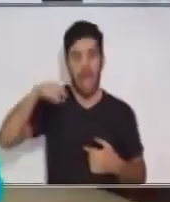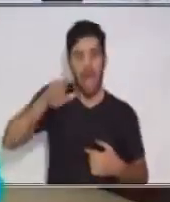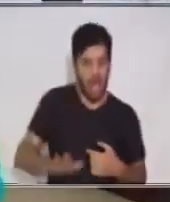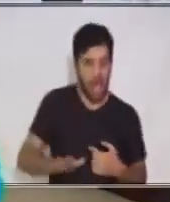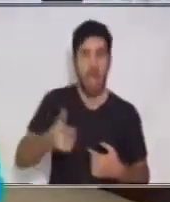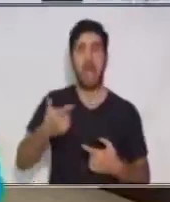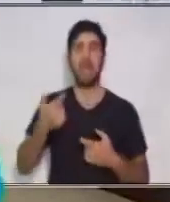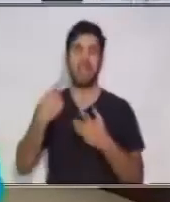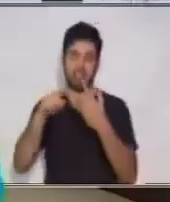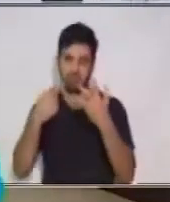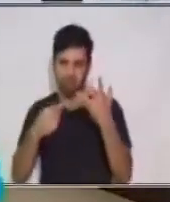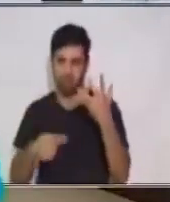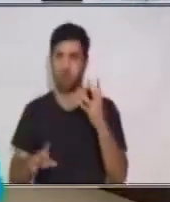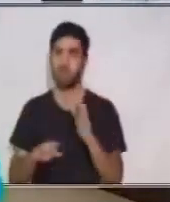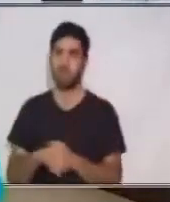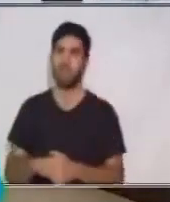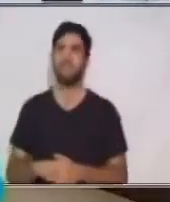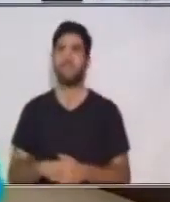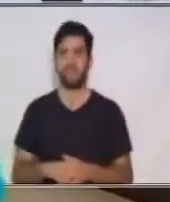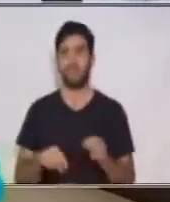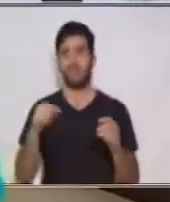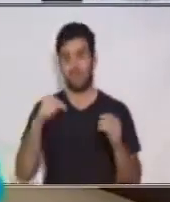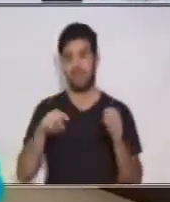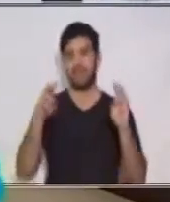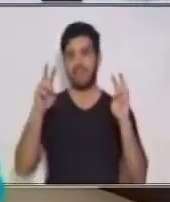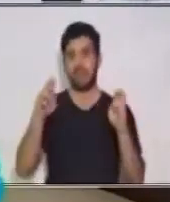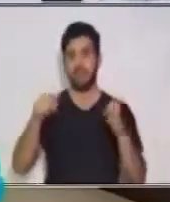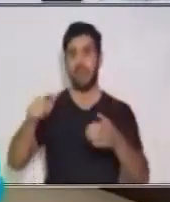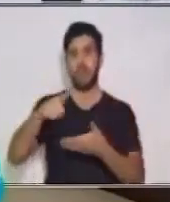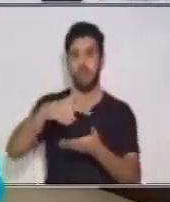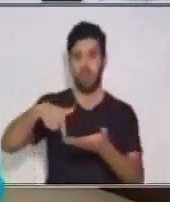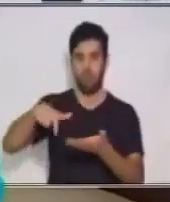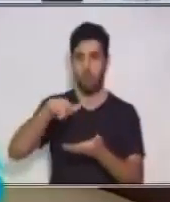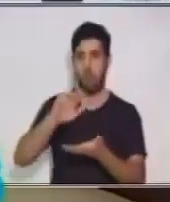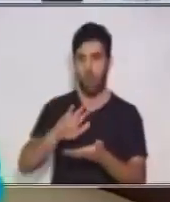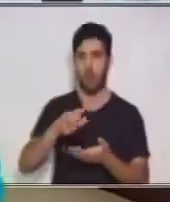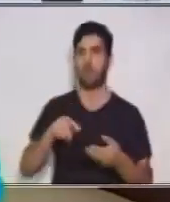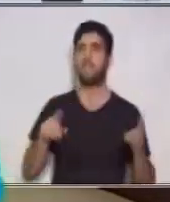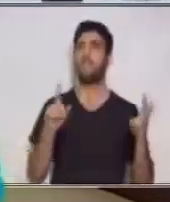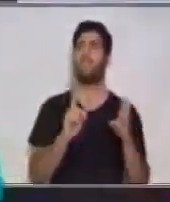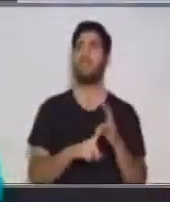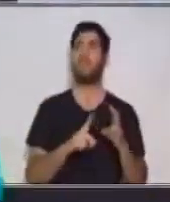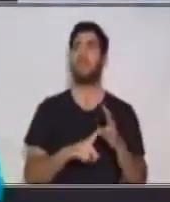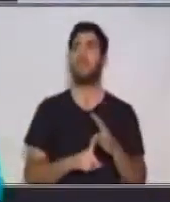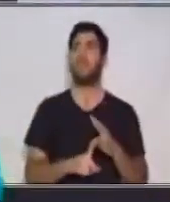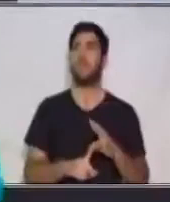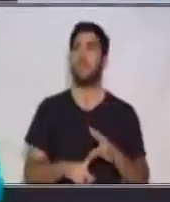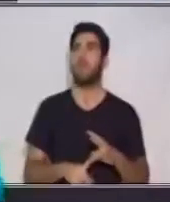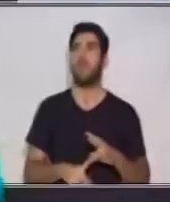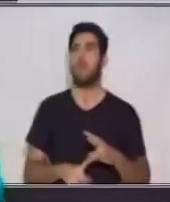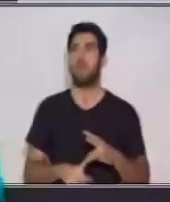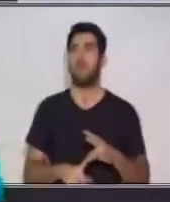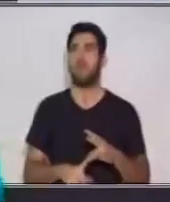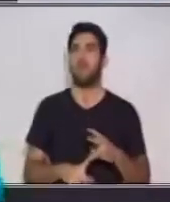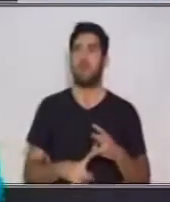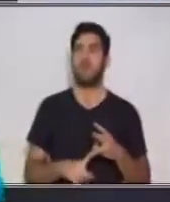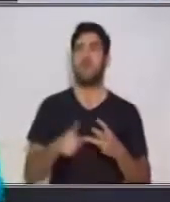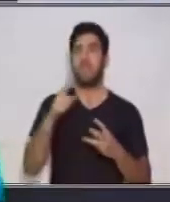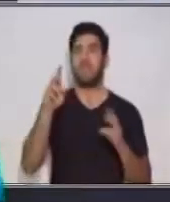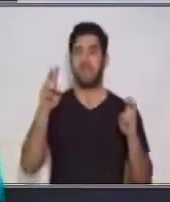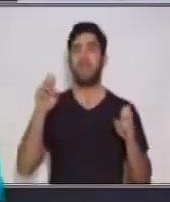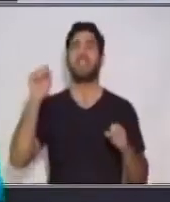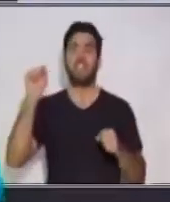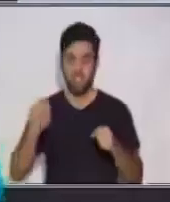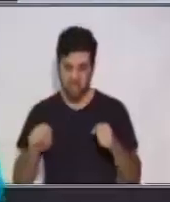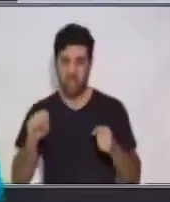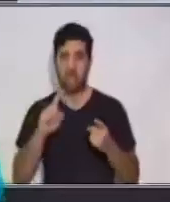ahí. Entonces todo lo que nos vaya a contextualizar del lugar. De afirmación, todas aquellas palabras que sean de afirmación: